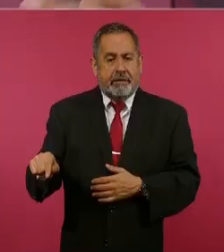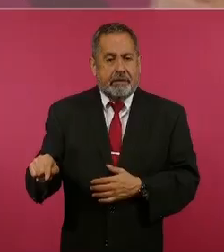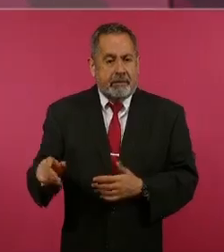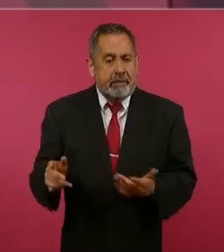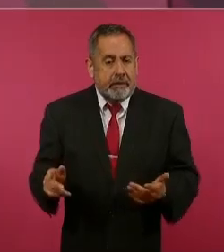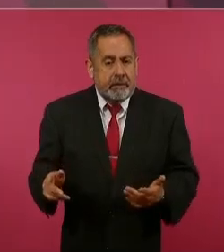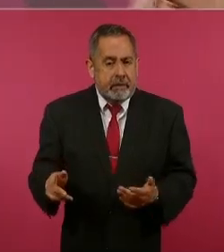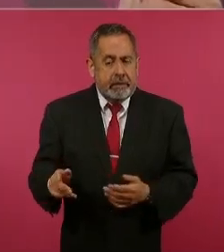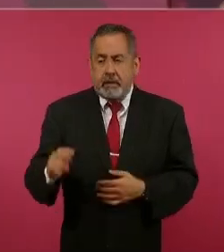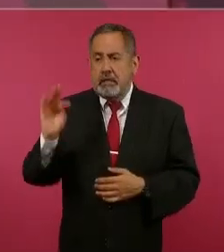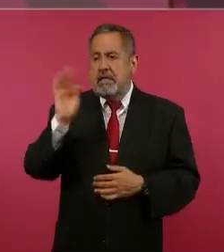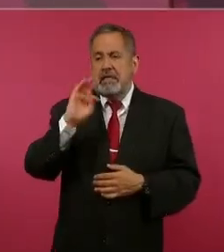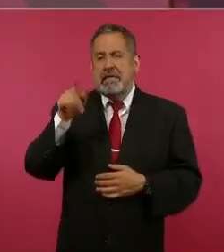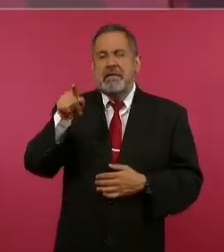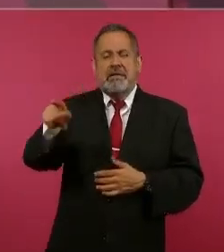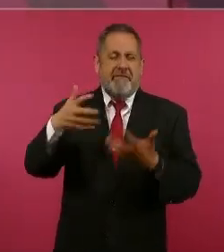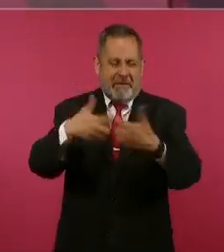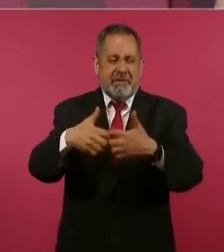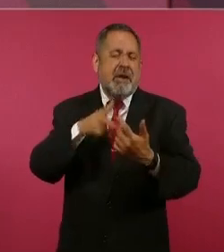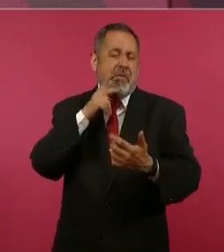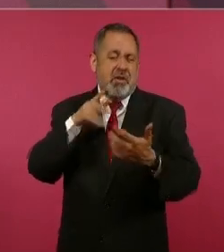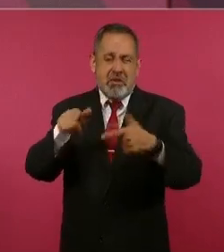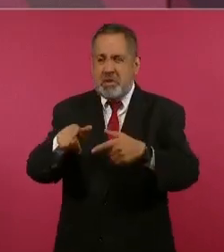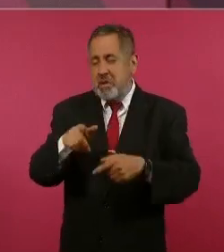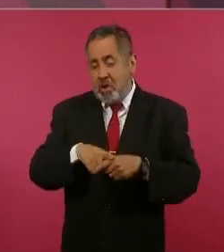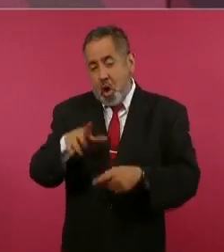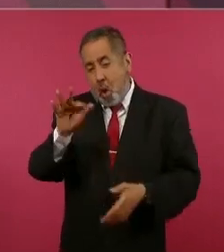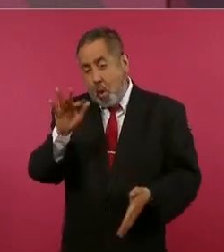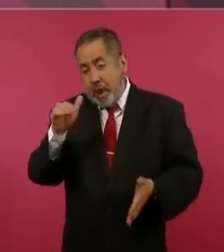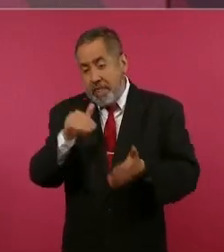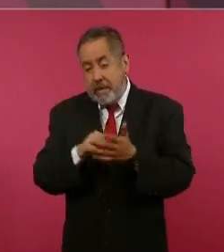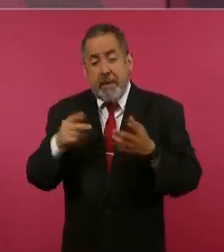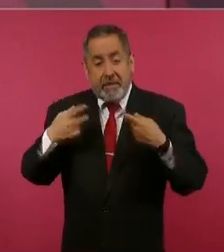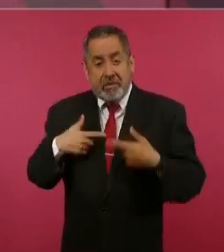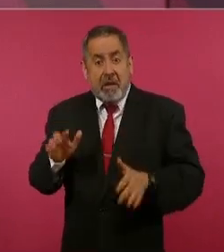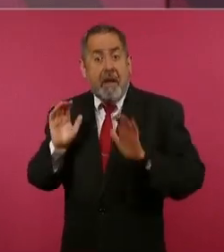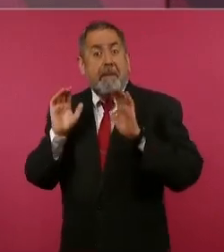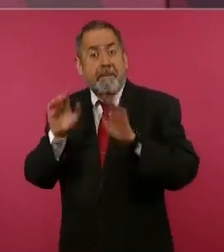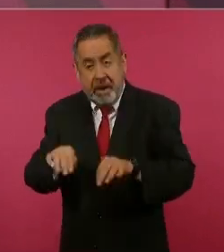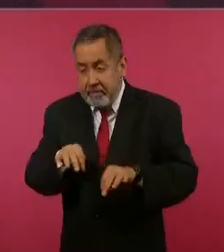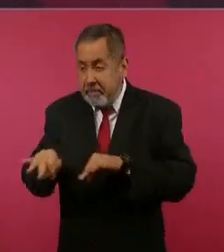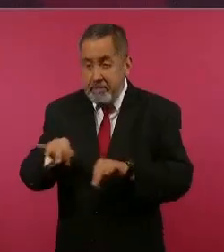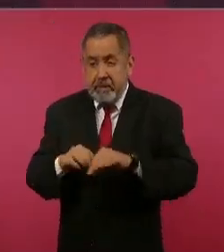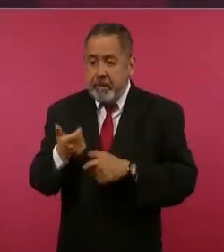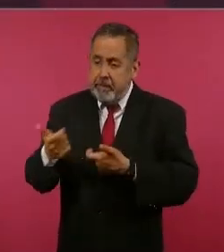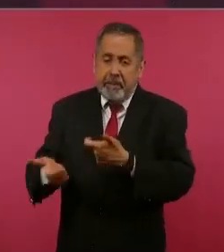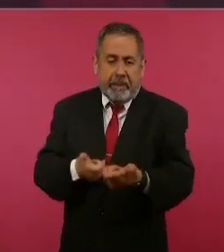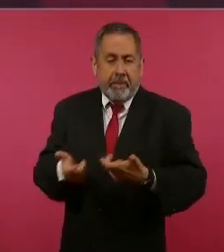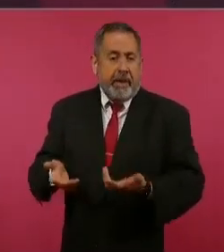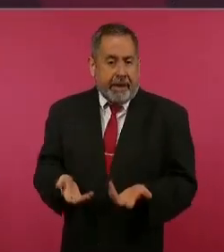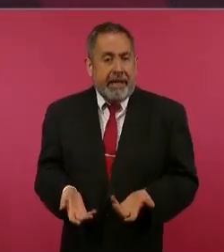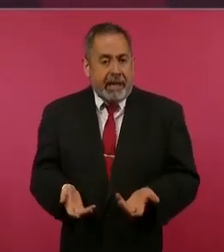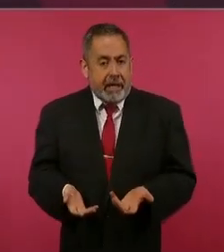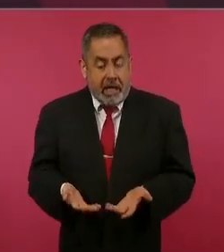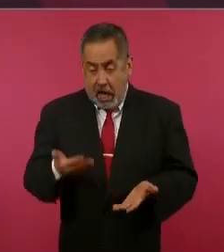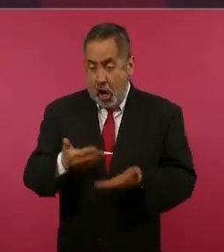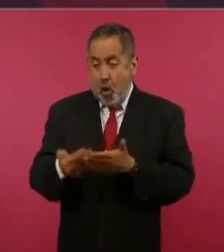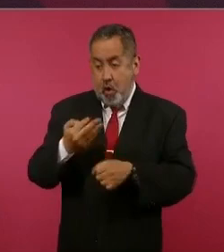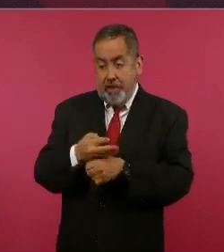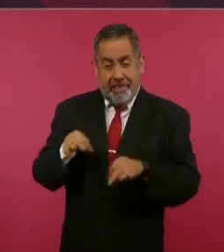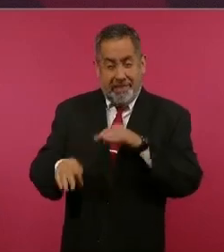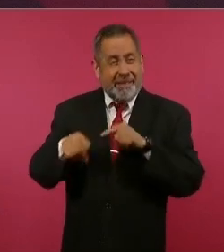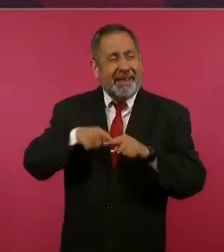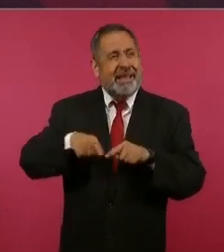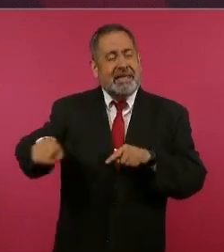Si se hace una refinería, son 40 mil empleos. Hoy están trabajando en el tramo